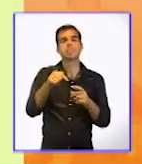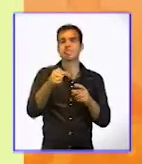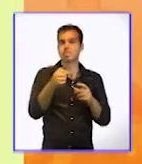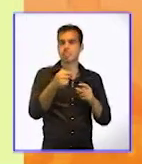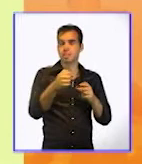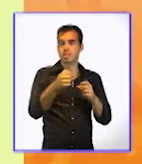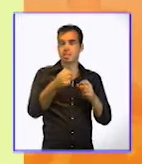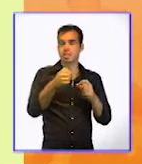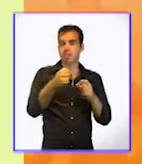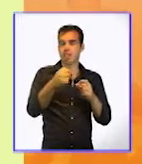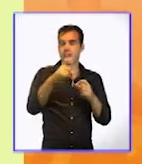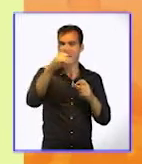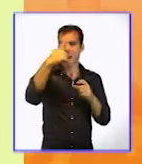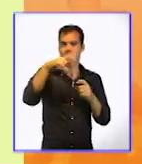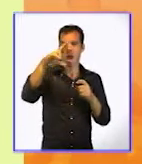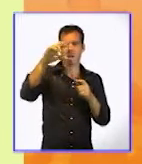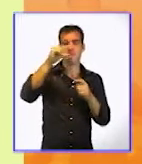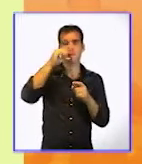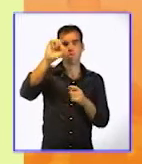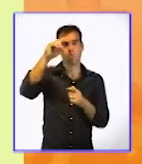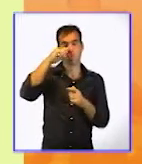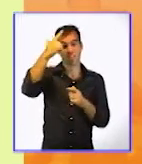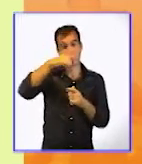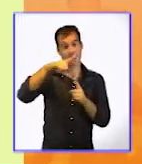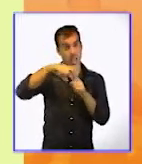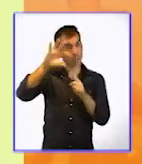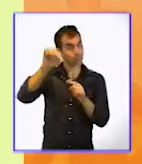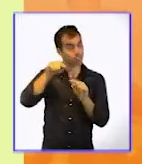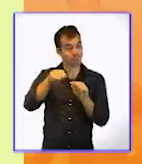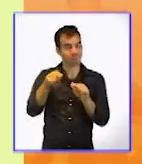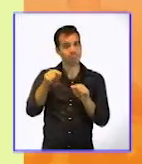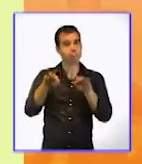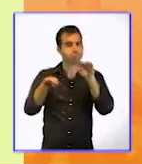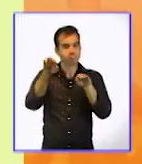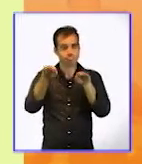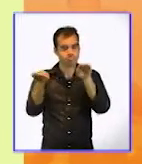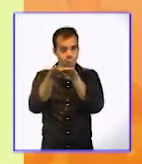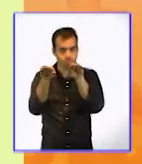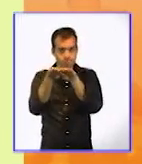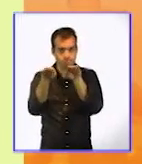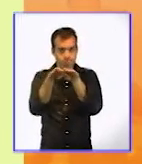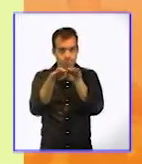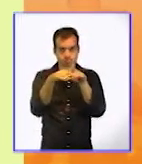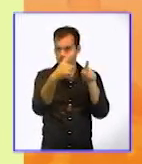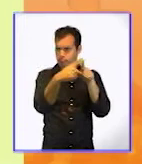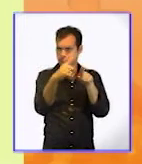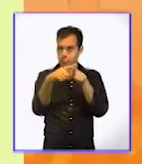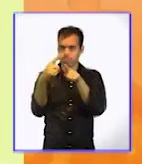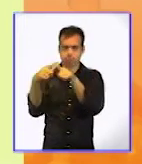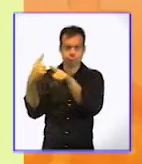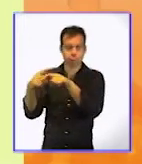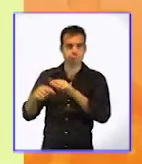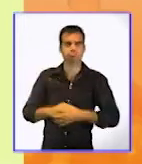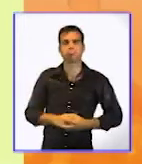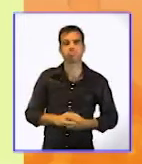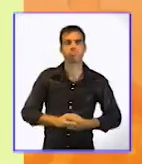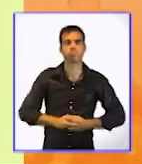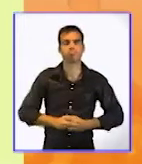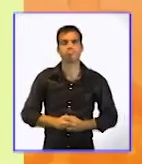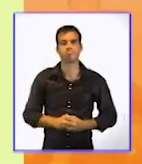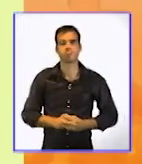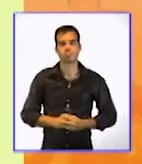en sólido en iones, es decir, el carbonato de bario va a estar en equilibrio con el bario y con el